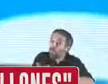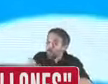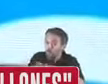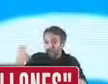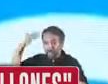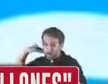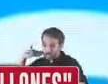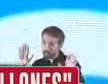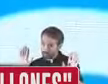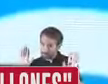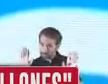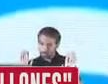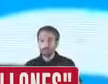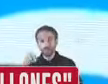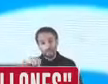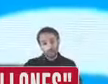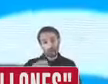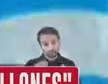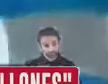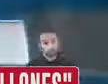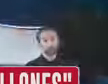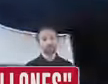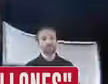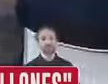del país y esto es